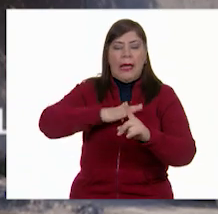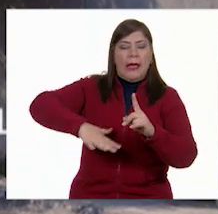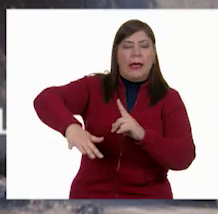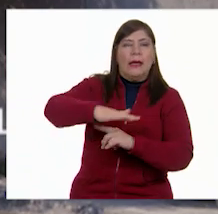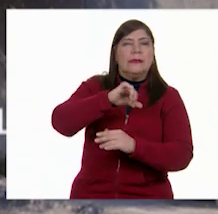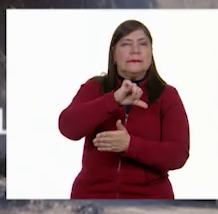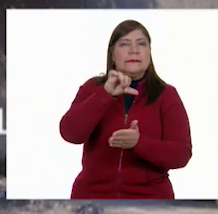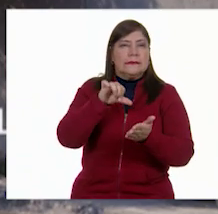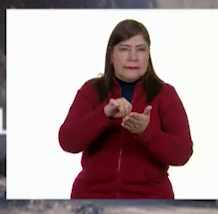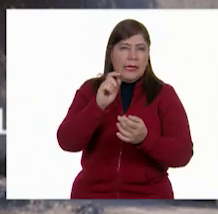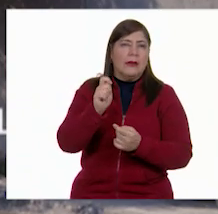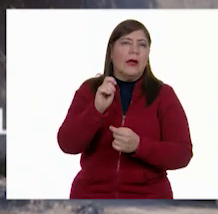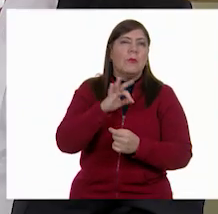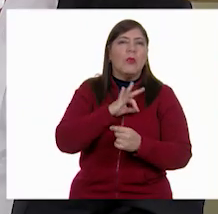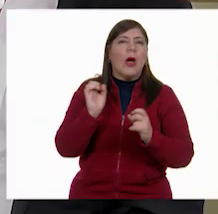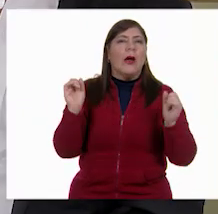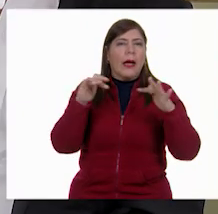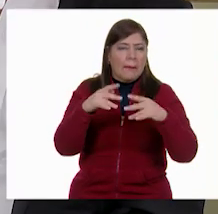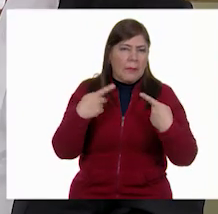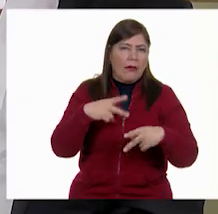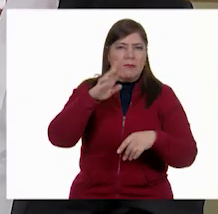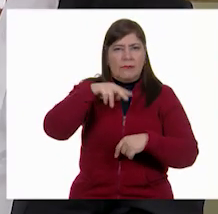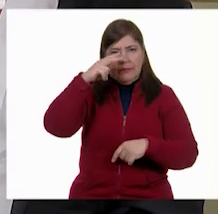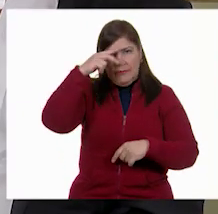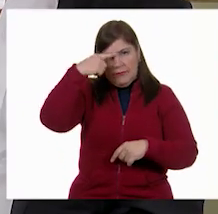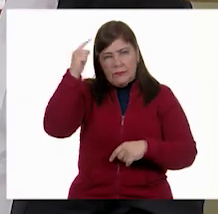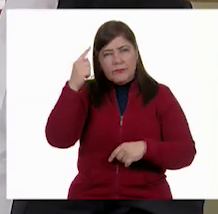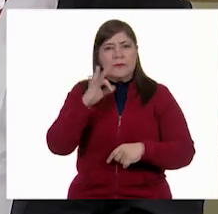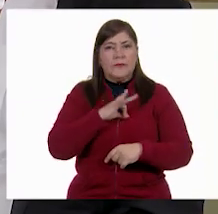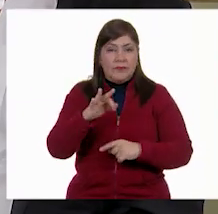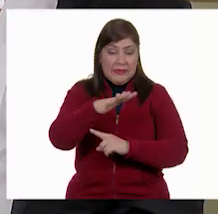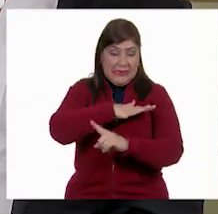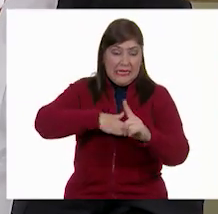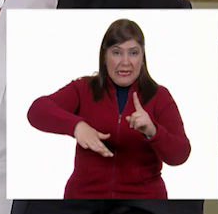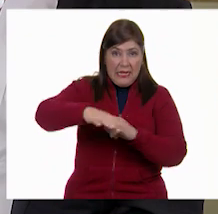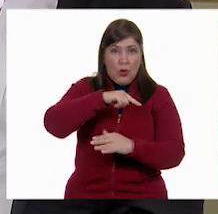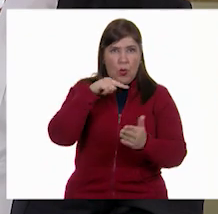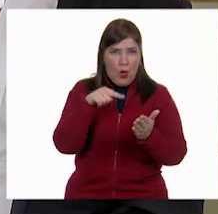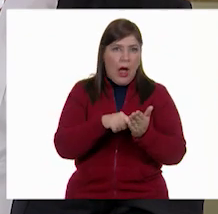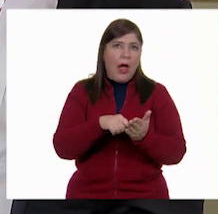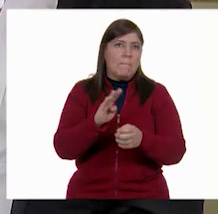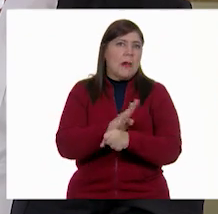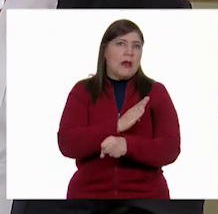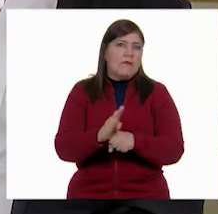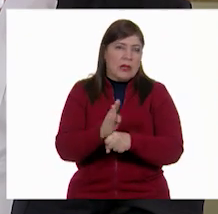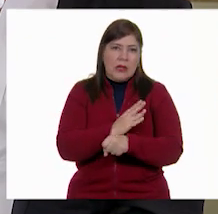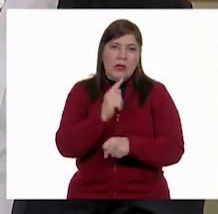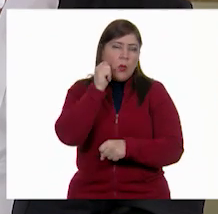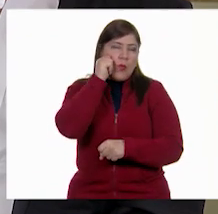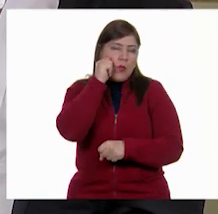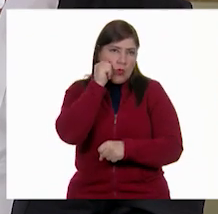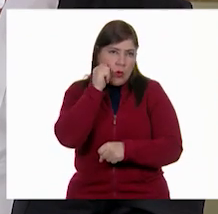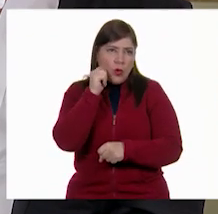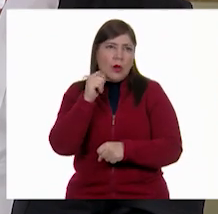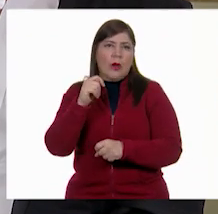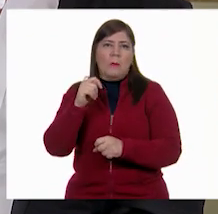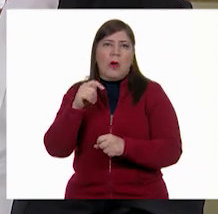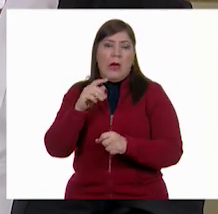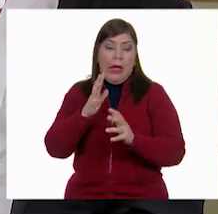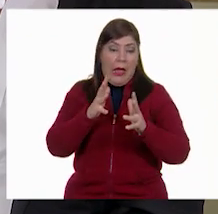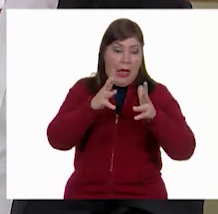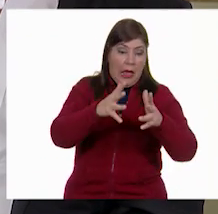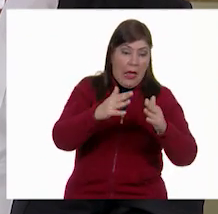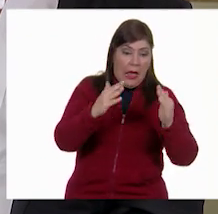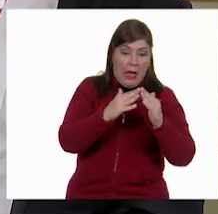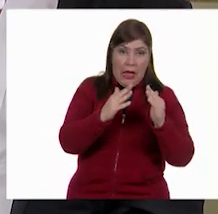céntrico, por supuesto que ayuda. Y a su vez el barrio se ha visto beneficiado, porque sin haber cambiado, teniendo las mismas